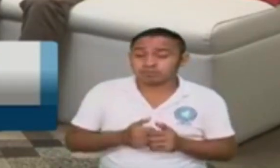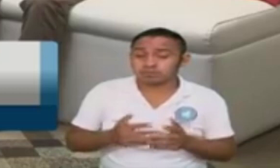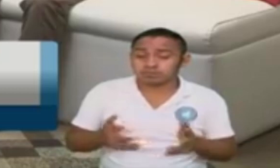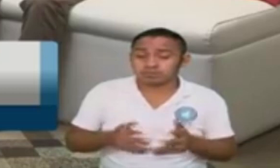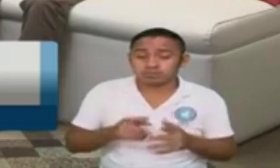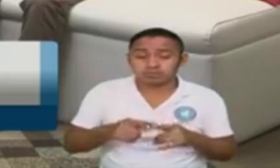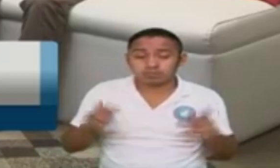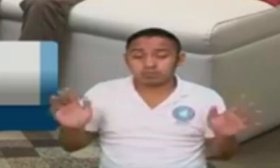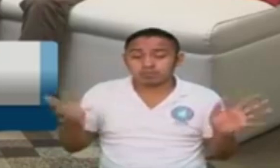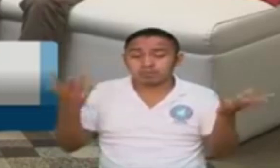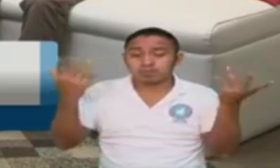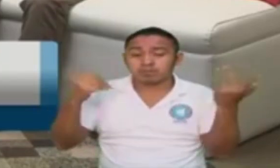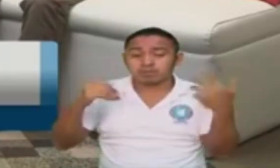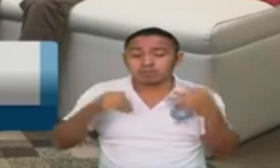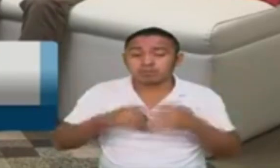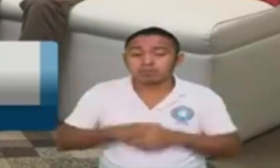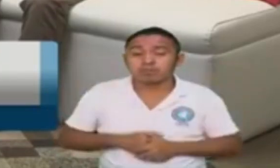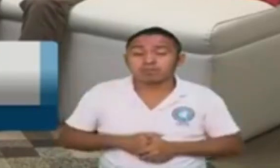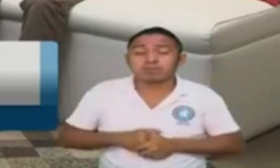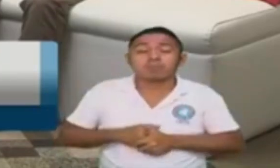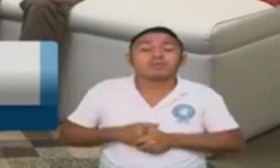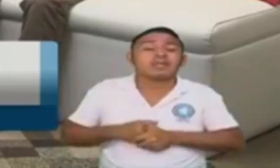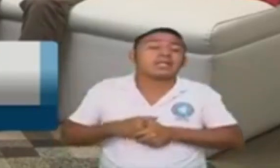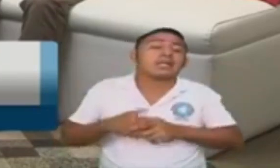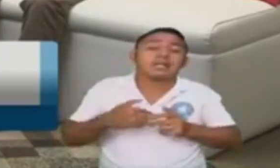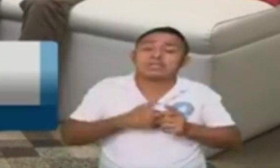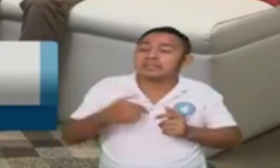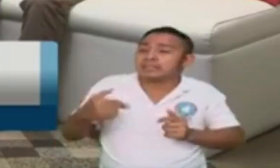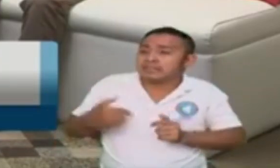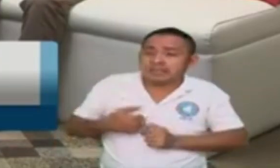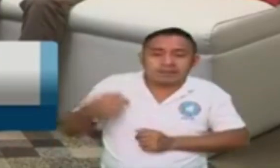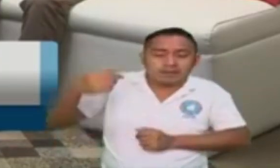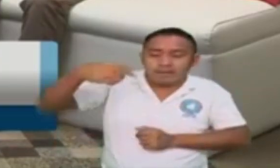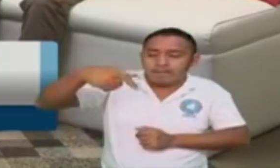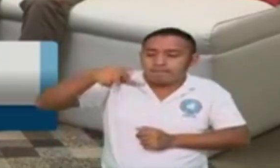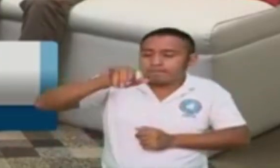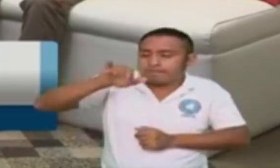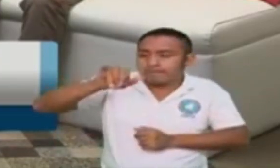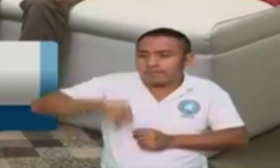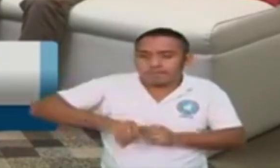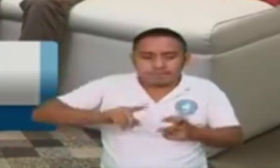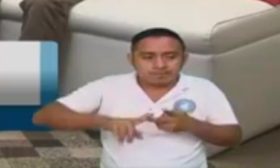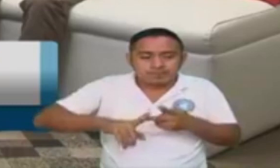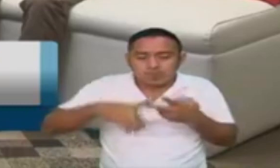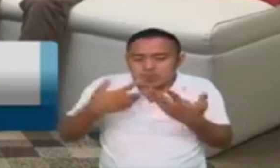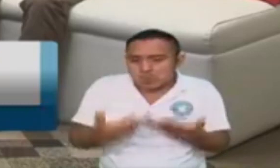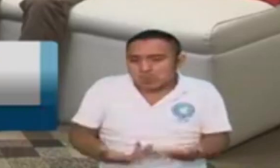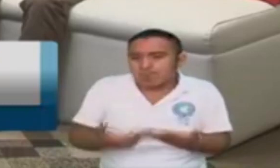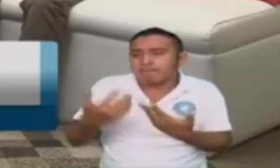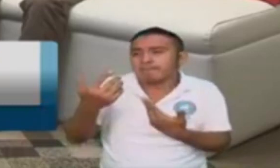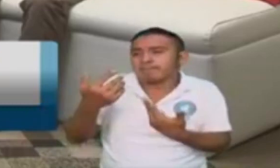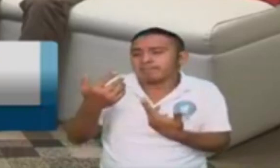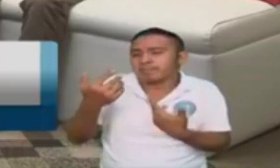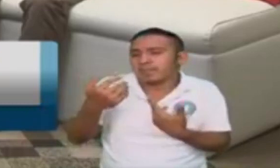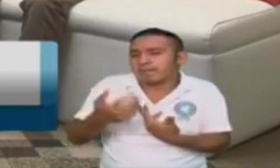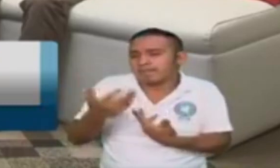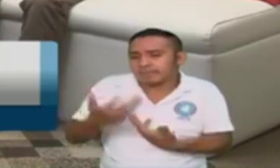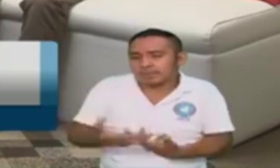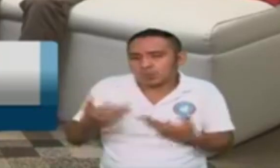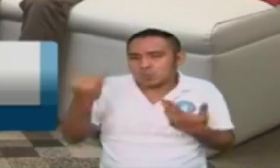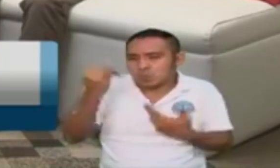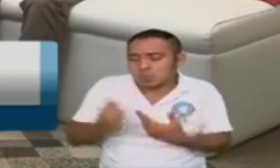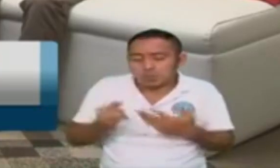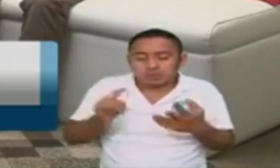paciente mayor de edad, digamos, sometido a quimioterapia, radioterapia, ha perdido peso, o los exámenes están alterados,